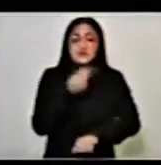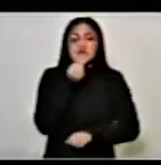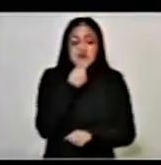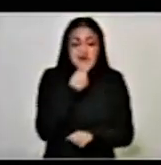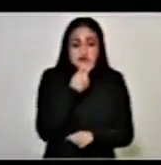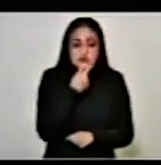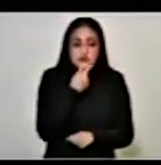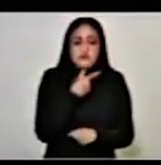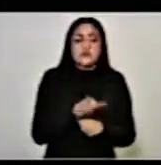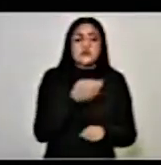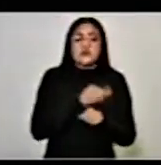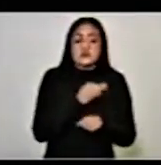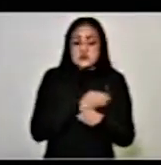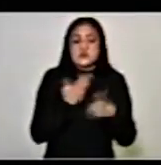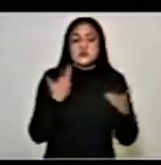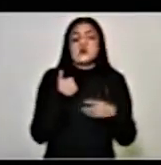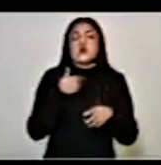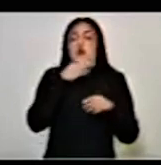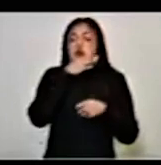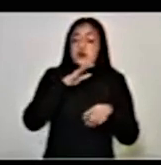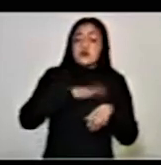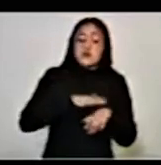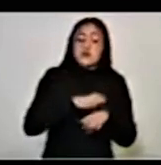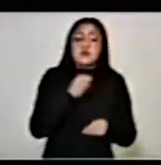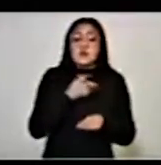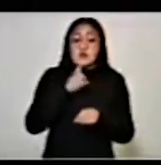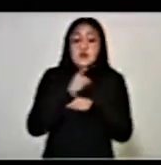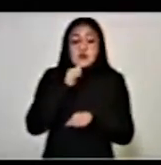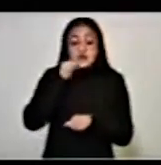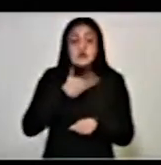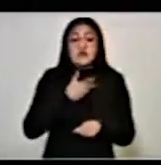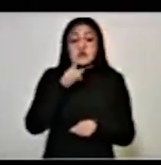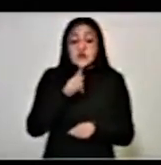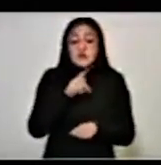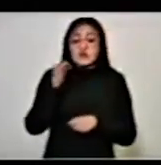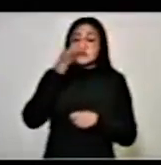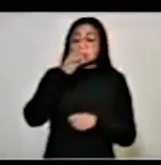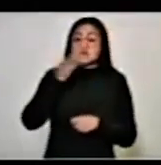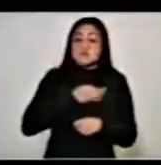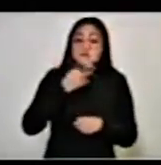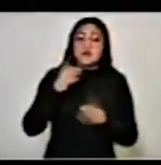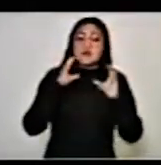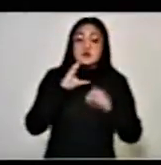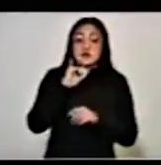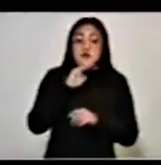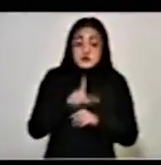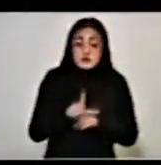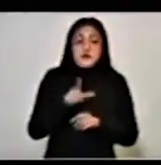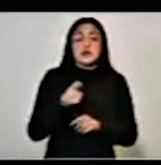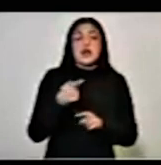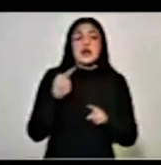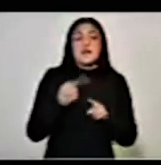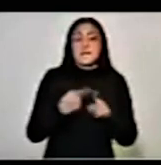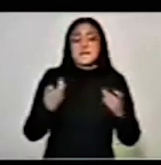los niños. Hemos seguido con las notificaciones. Al corte del día de ayer tenemos 70 notificaciones de protección civil